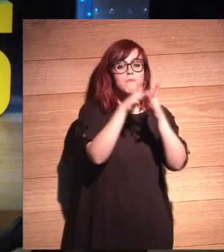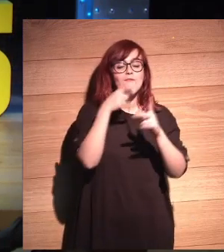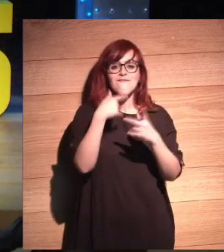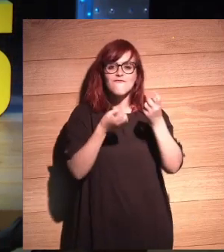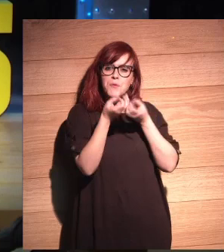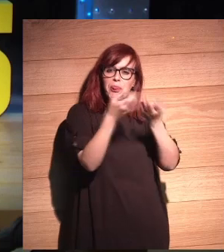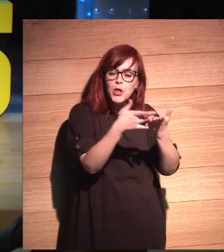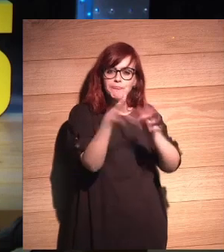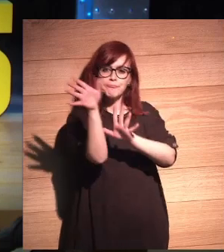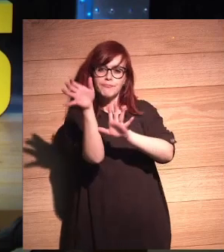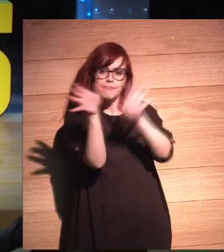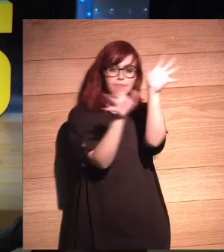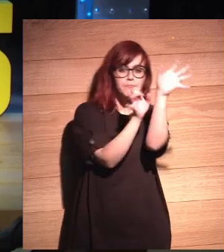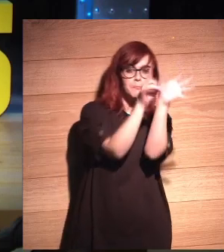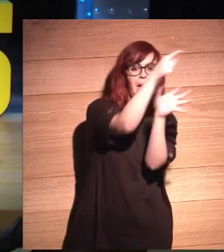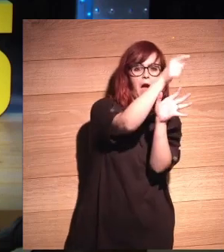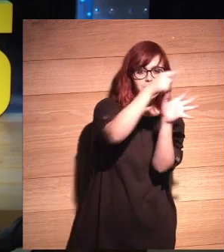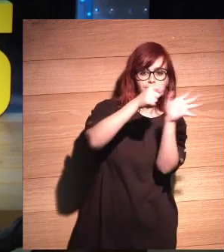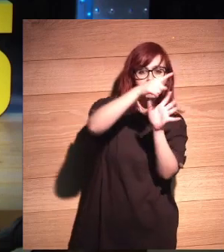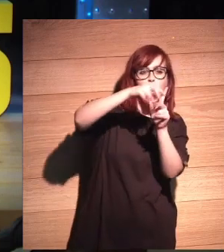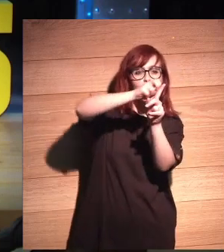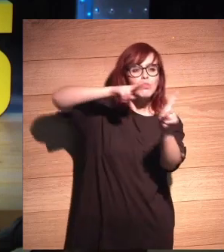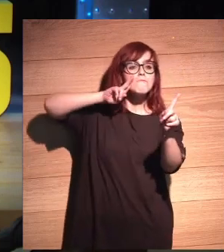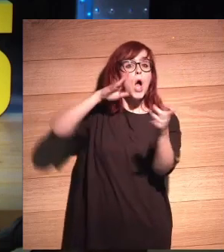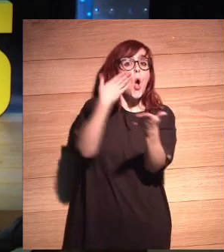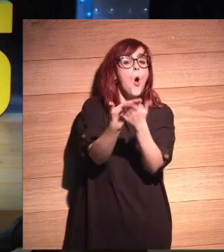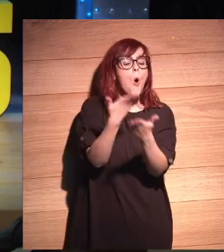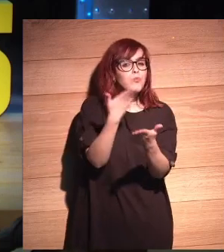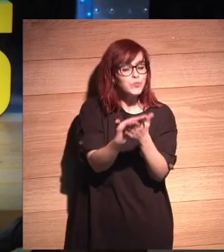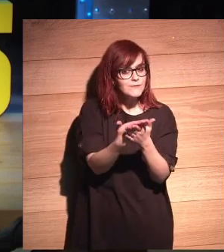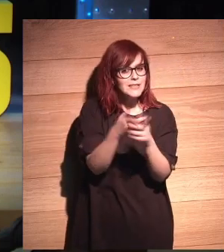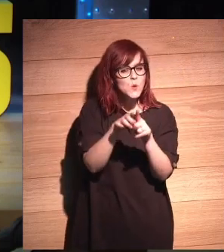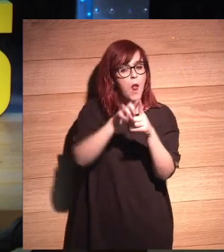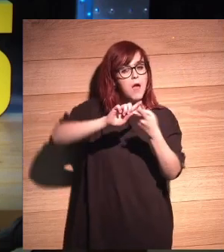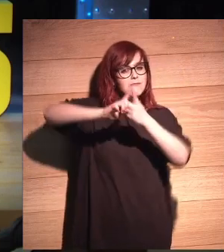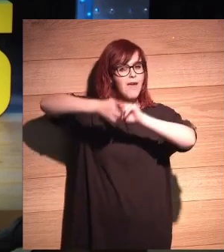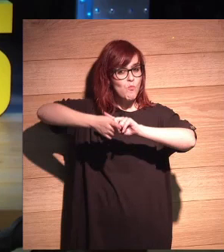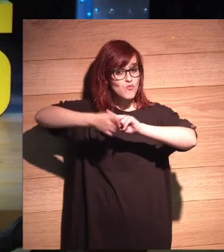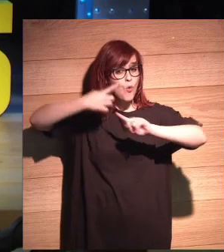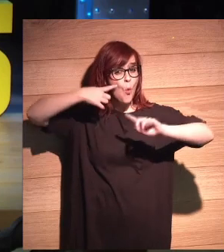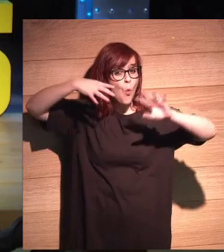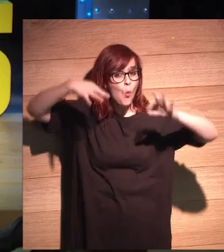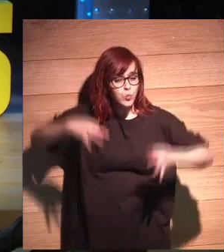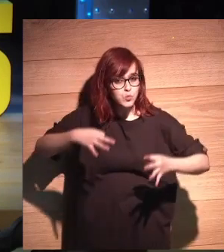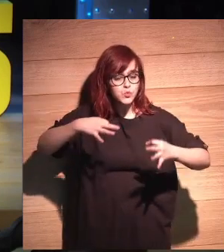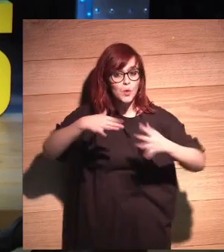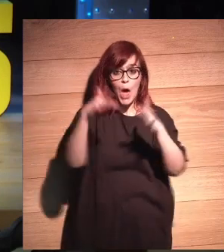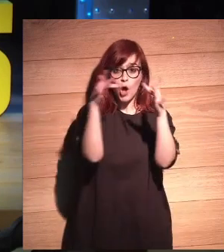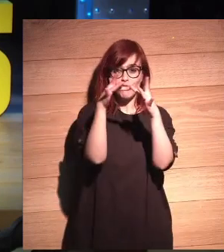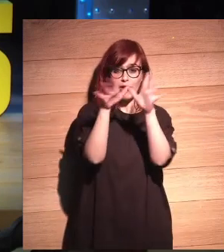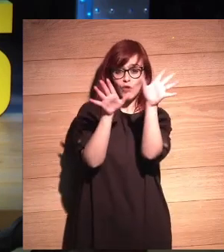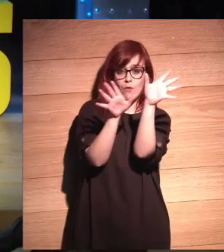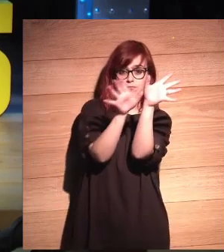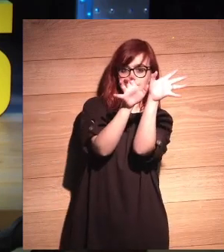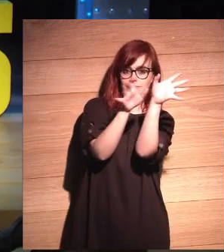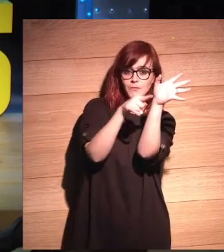la información, incluso tuvo la gran visión de sugerir que los cambios que se producían en los contactos